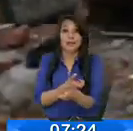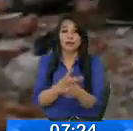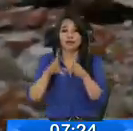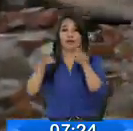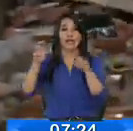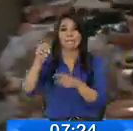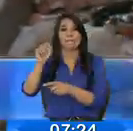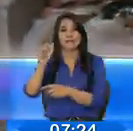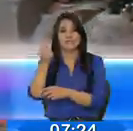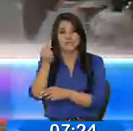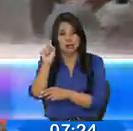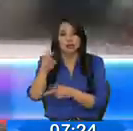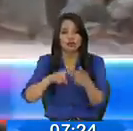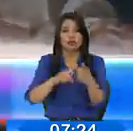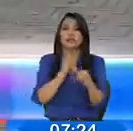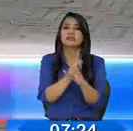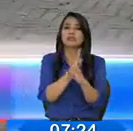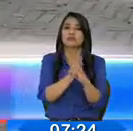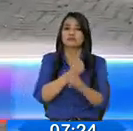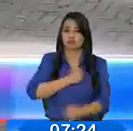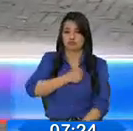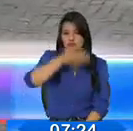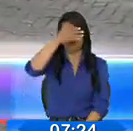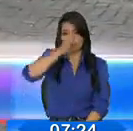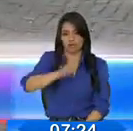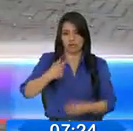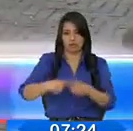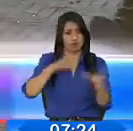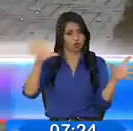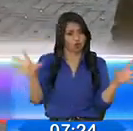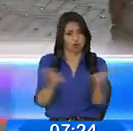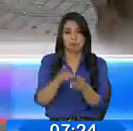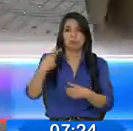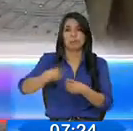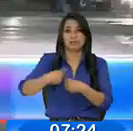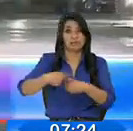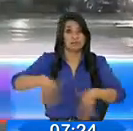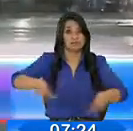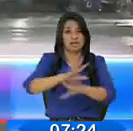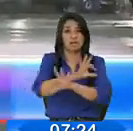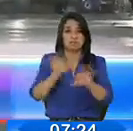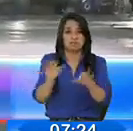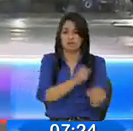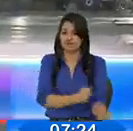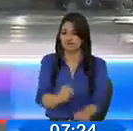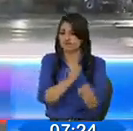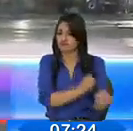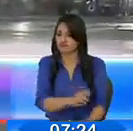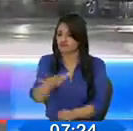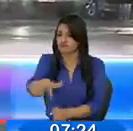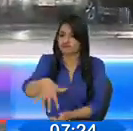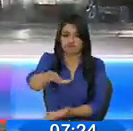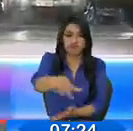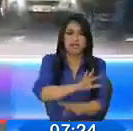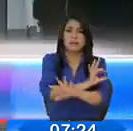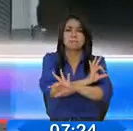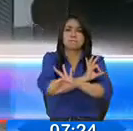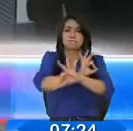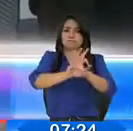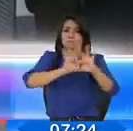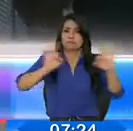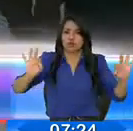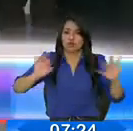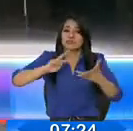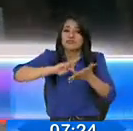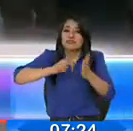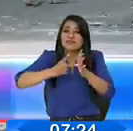Instituto Metropolitano de Patrimonio, entre otras instituciones, participaron de la limpieza de este espacio histórico. Este proceso fue calificado como de